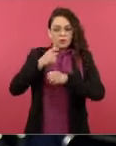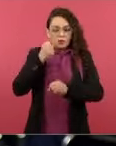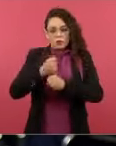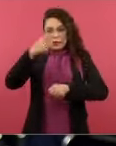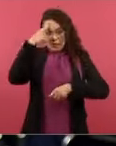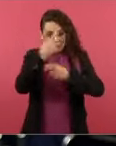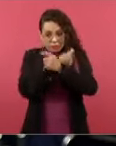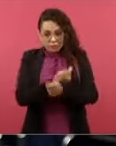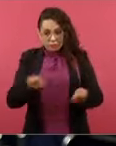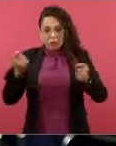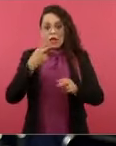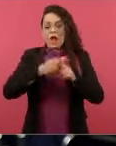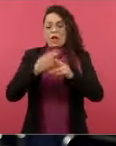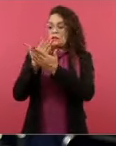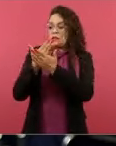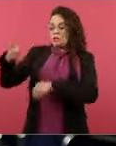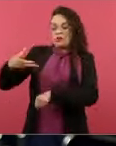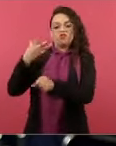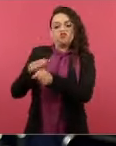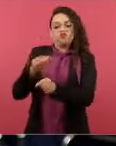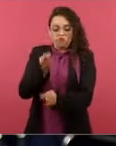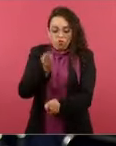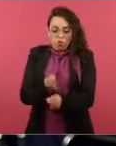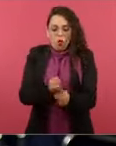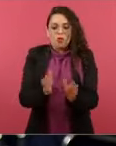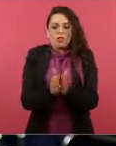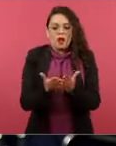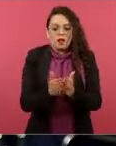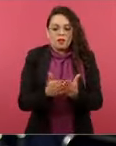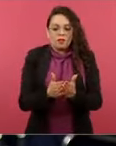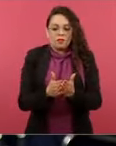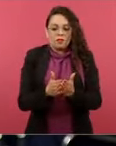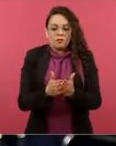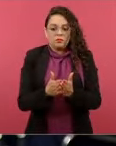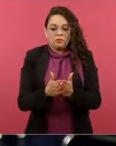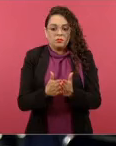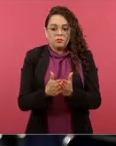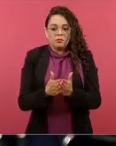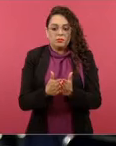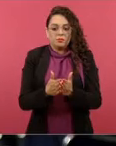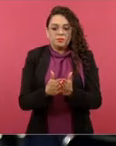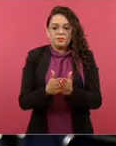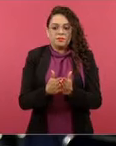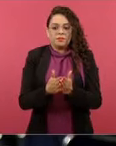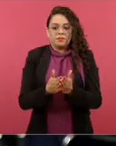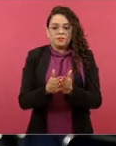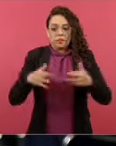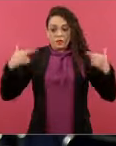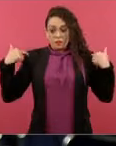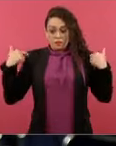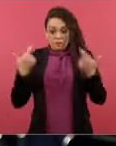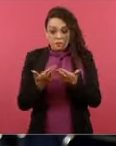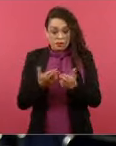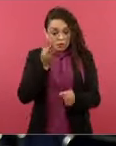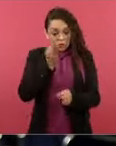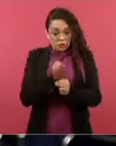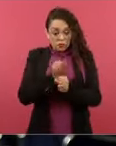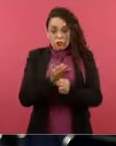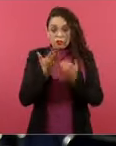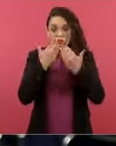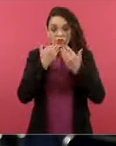de texto se arregle. Los maestros aún no cuentan con los libros, esta es una pregunta de los docentes, no cuentan con los libros para analizarlos en el